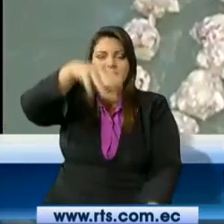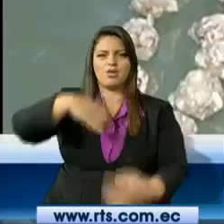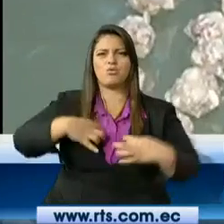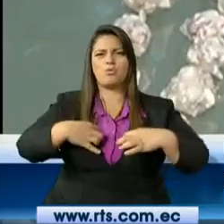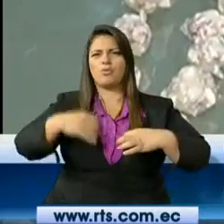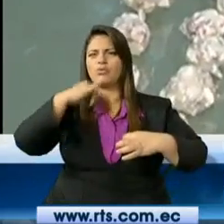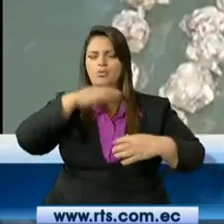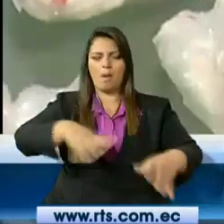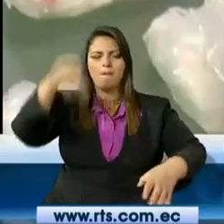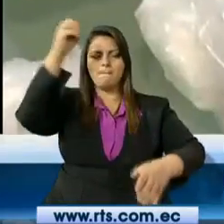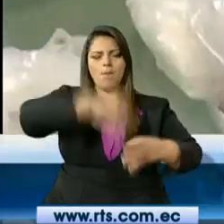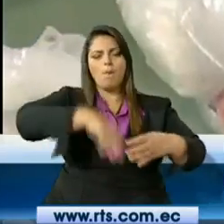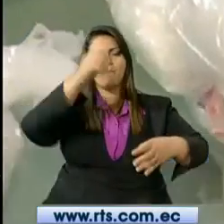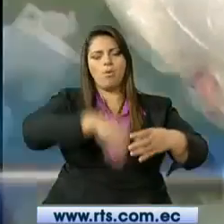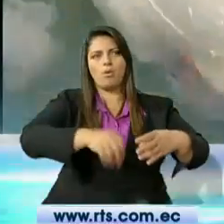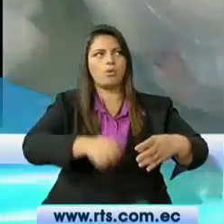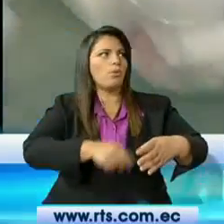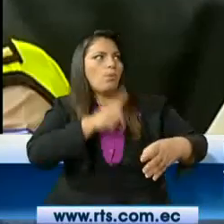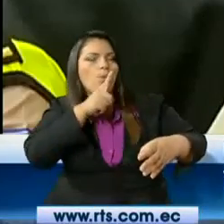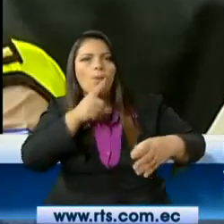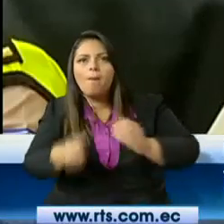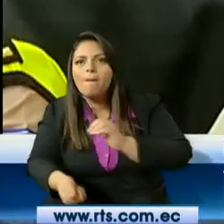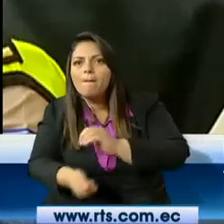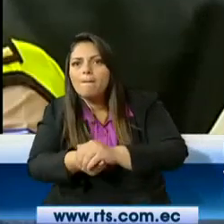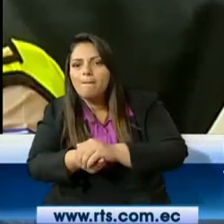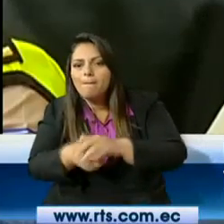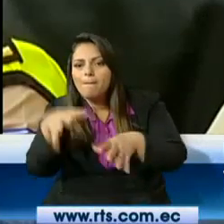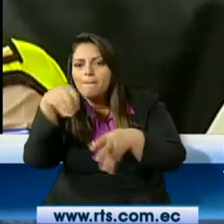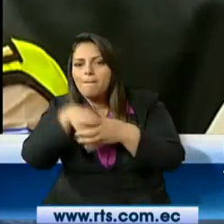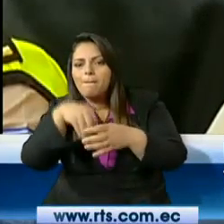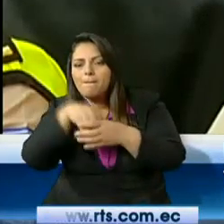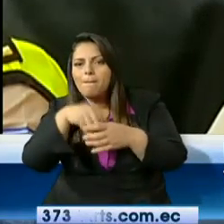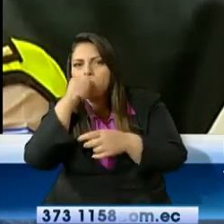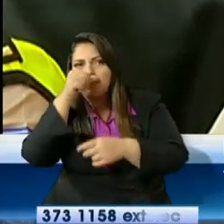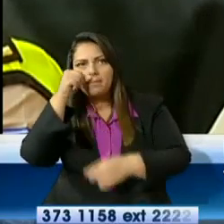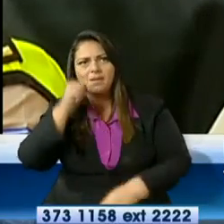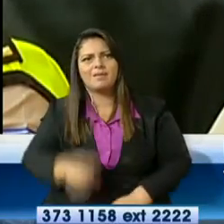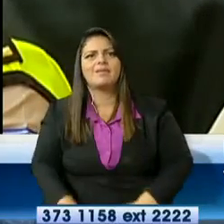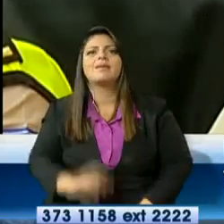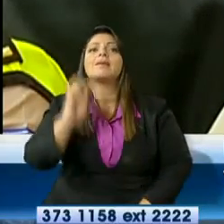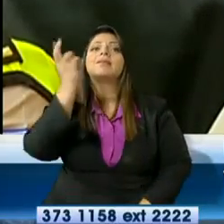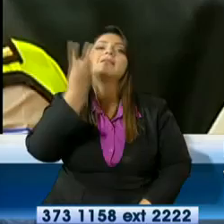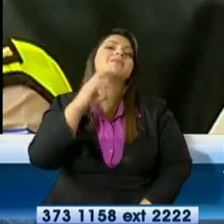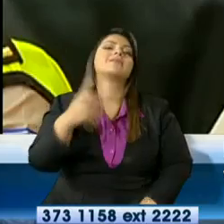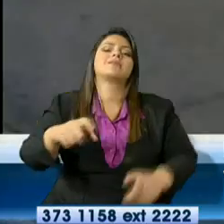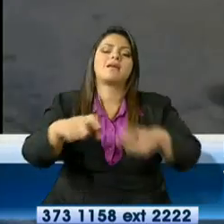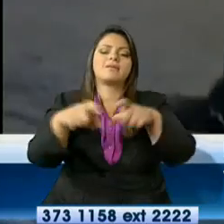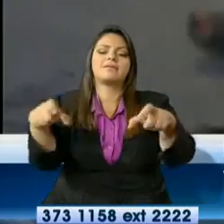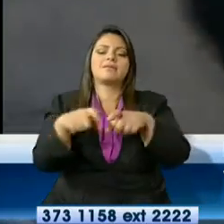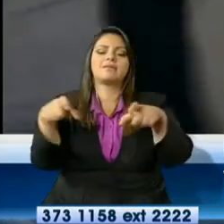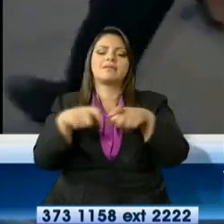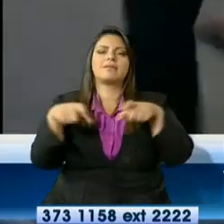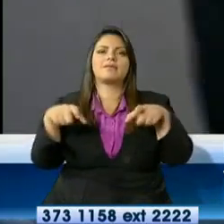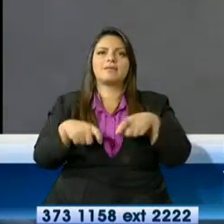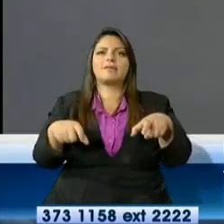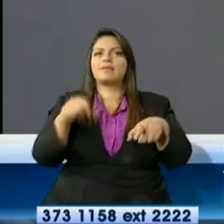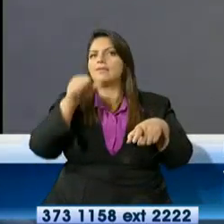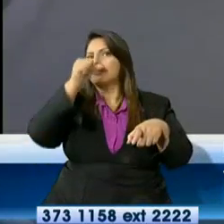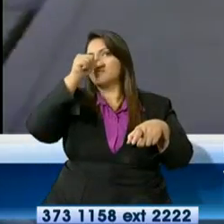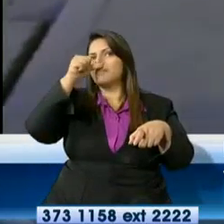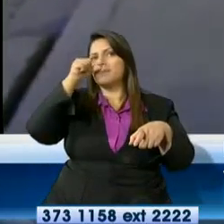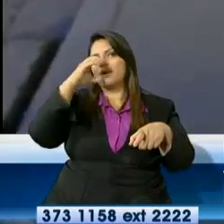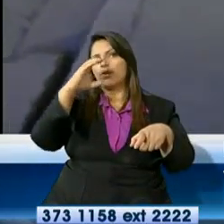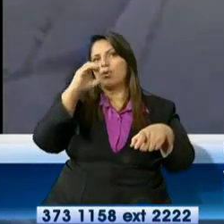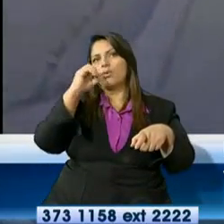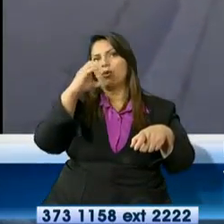que mantenían oculto bajo la cama. 16 bloques de clorhidrato de cocaína, con un peso aproximado de